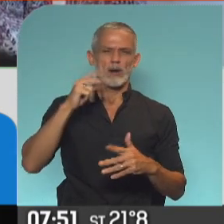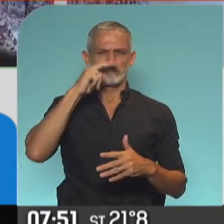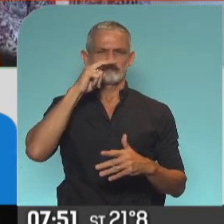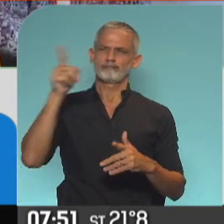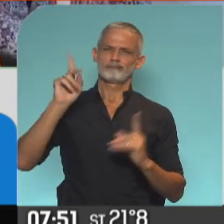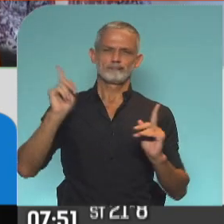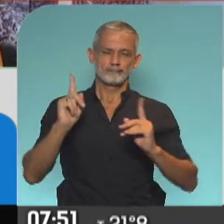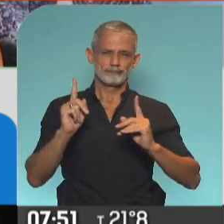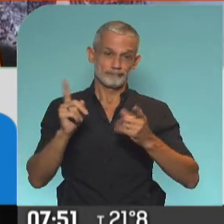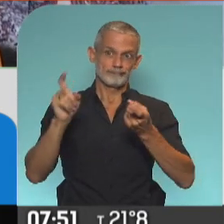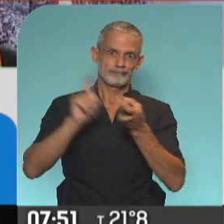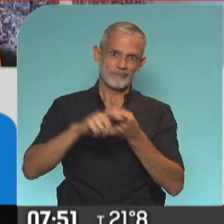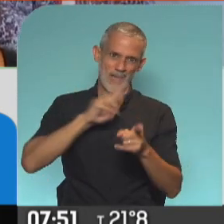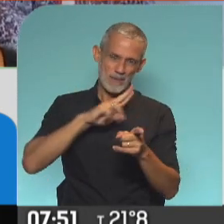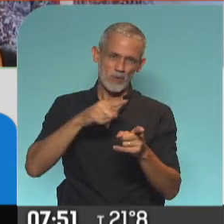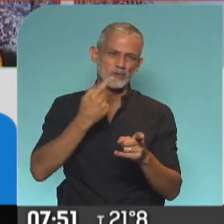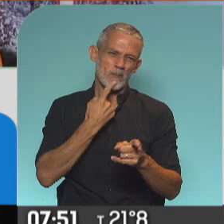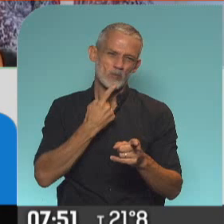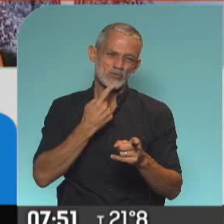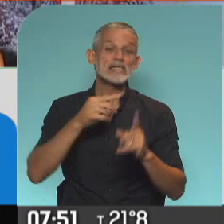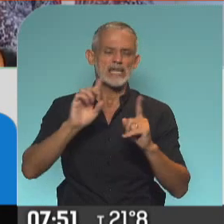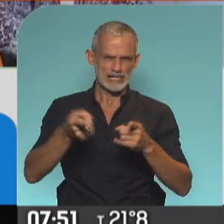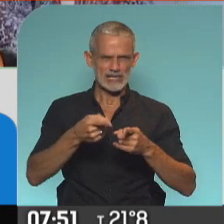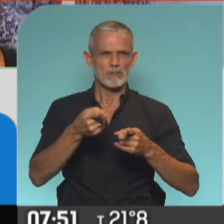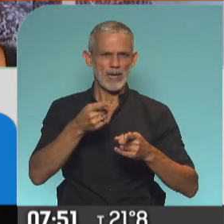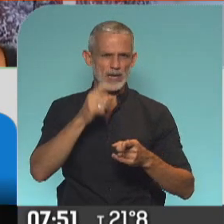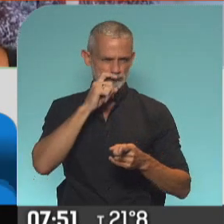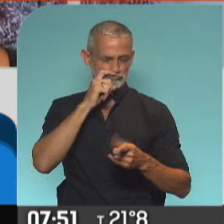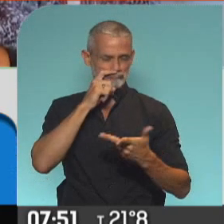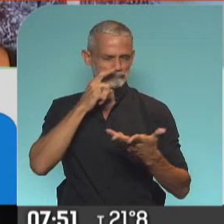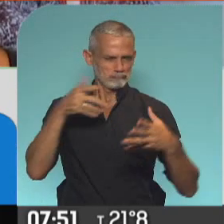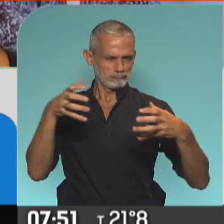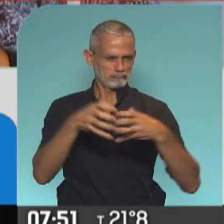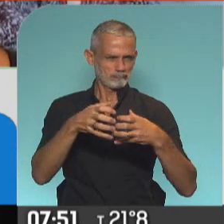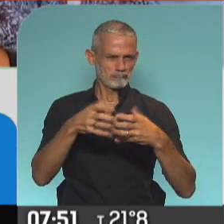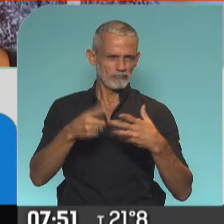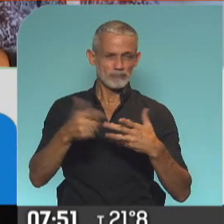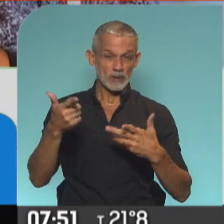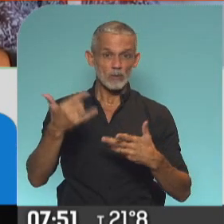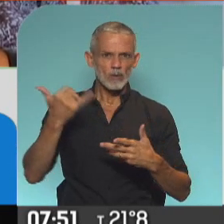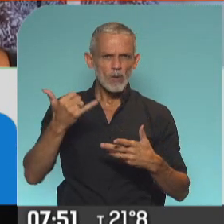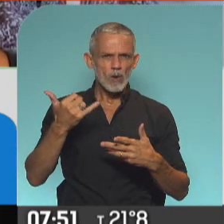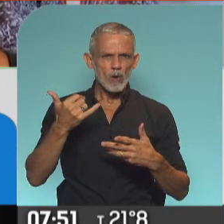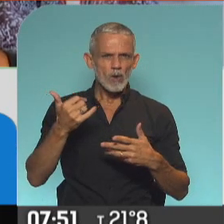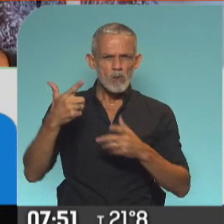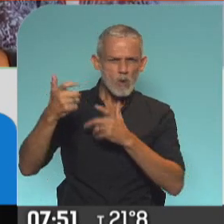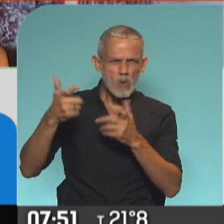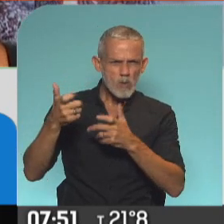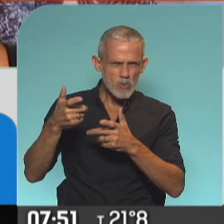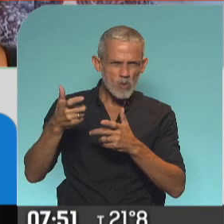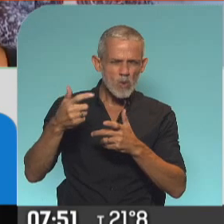su compañera, una muchacha también de society, con varios tiros en la playa de